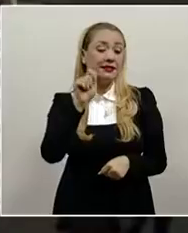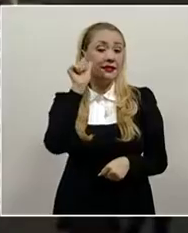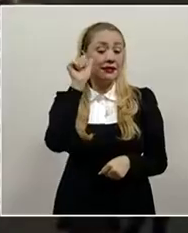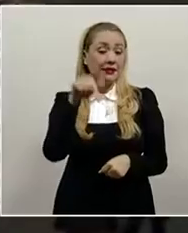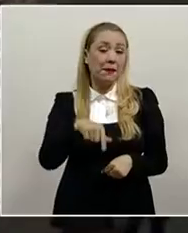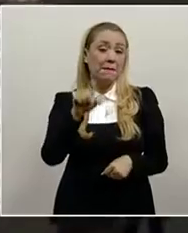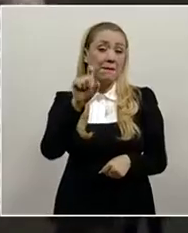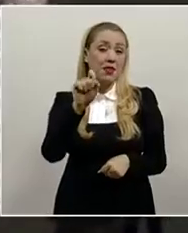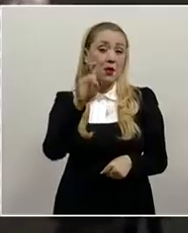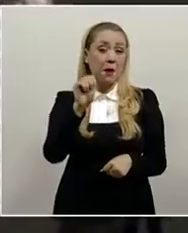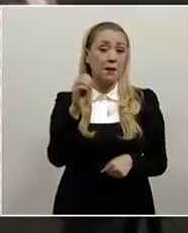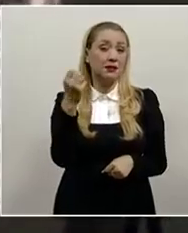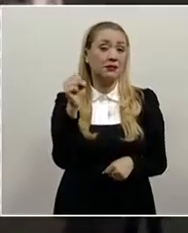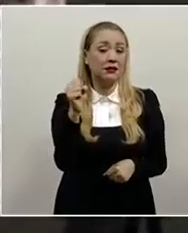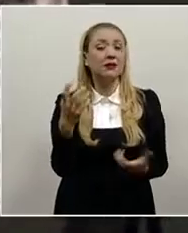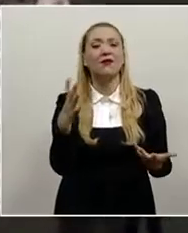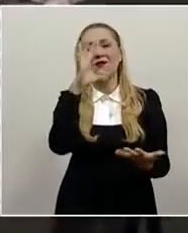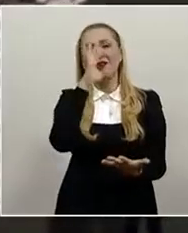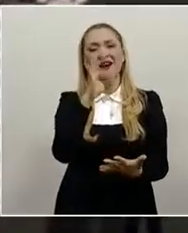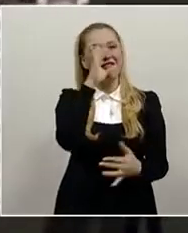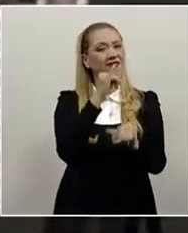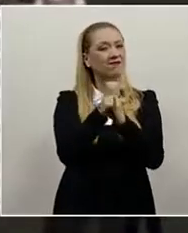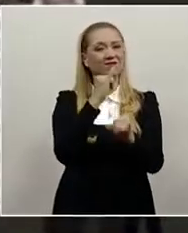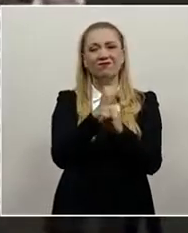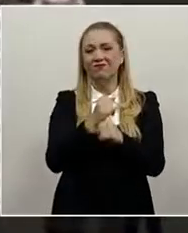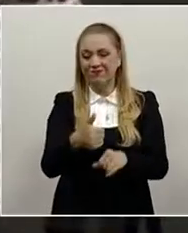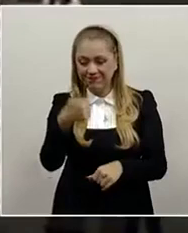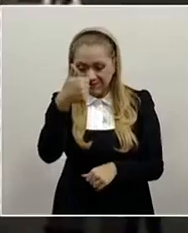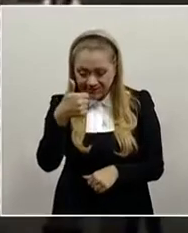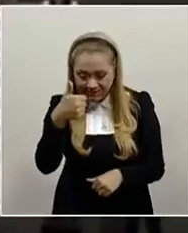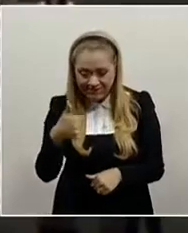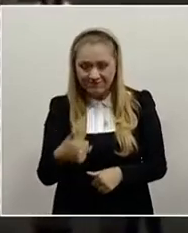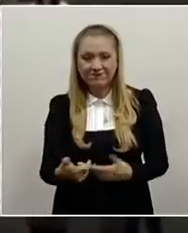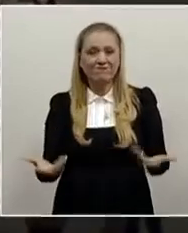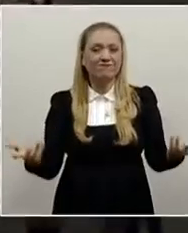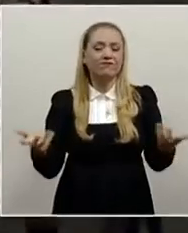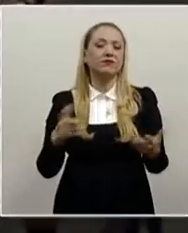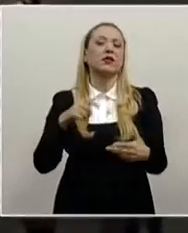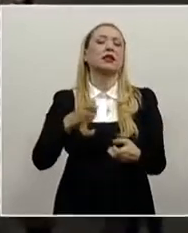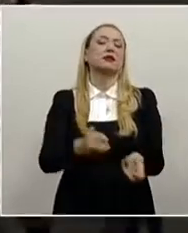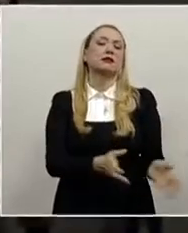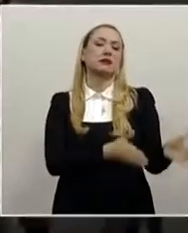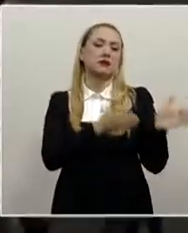debido a fallas en el sistema de votación poder informativo Laura Murillo